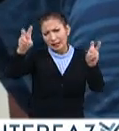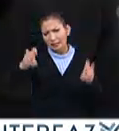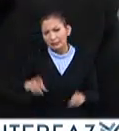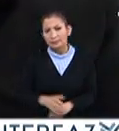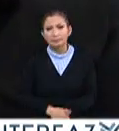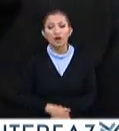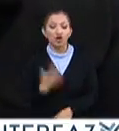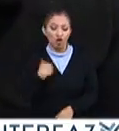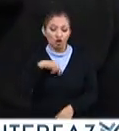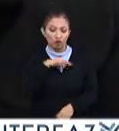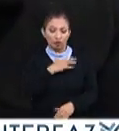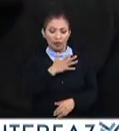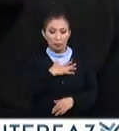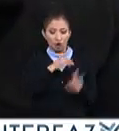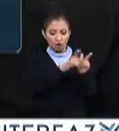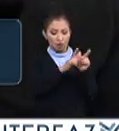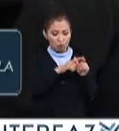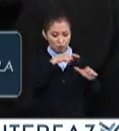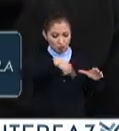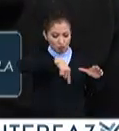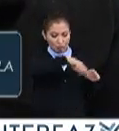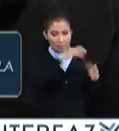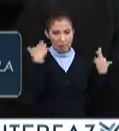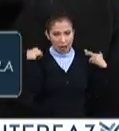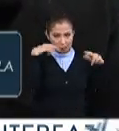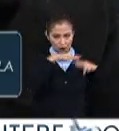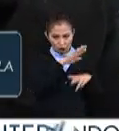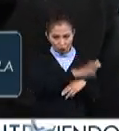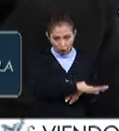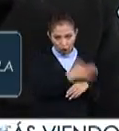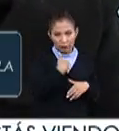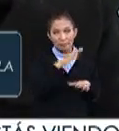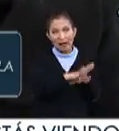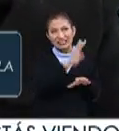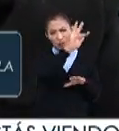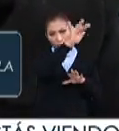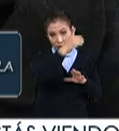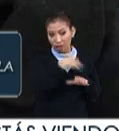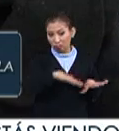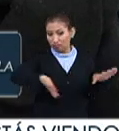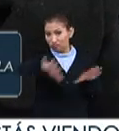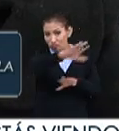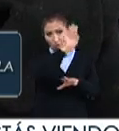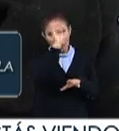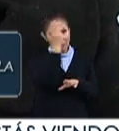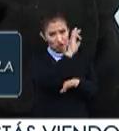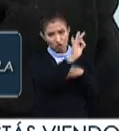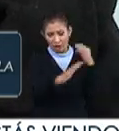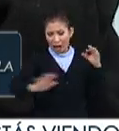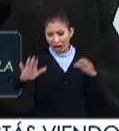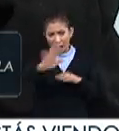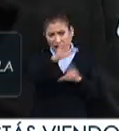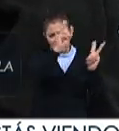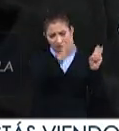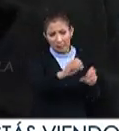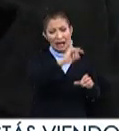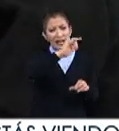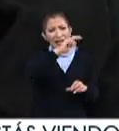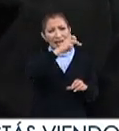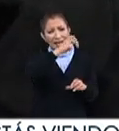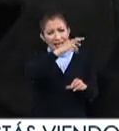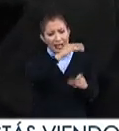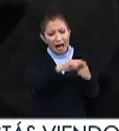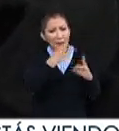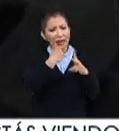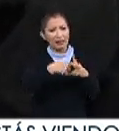materias. Nosotros tenemos un grupo de profesores, que somos más de 50 en toda la universidad, de todas las áreas, desde